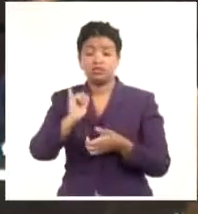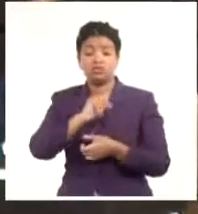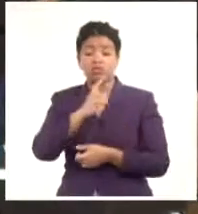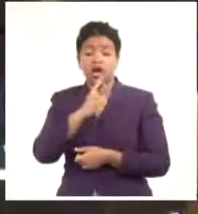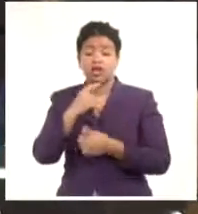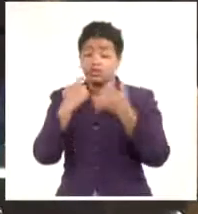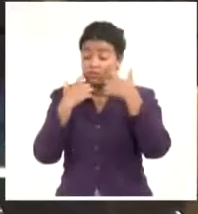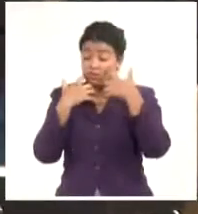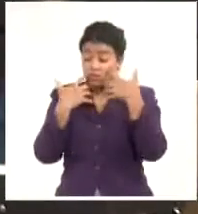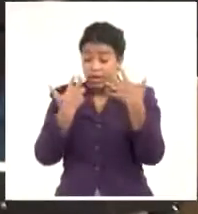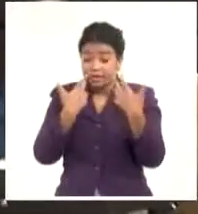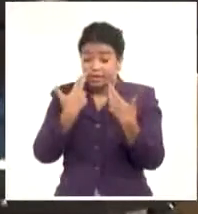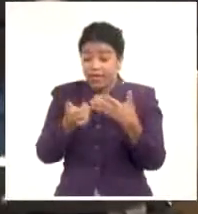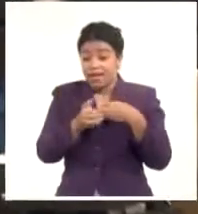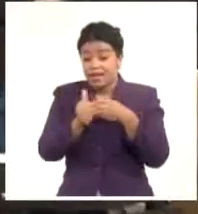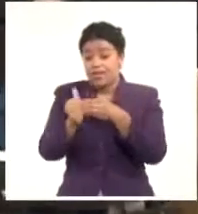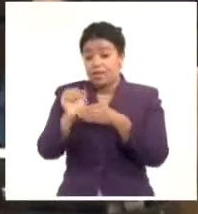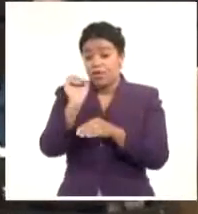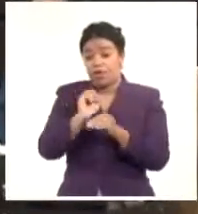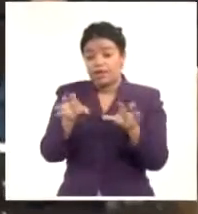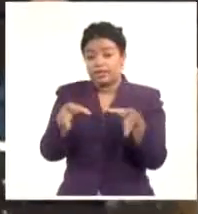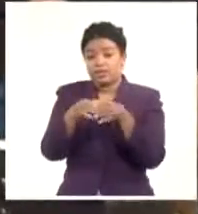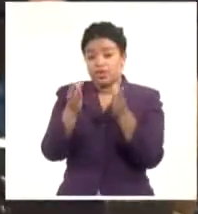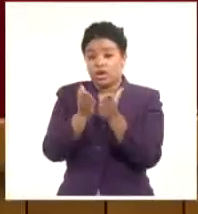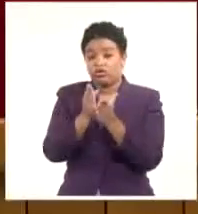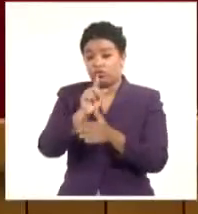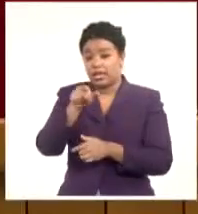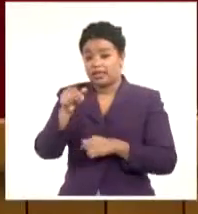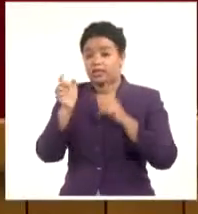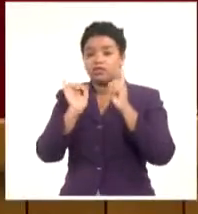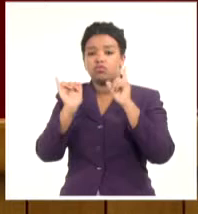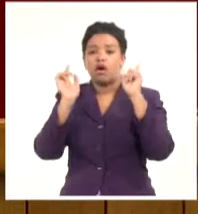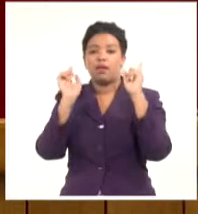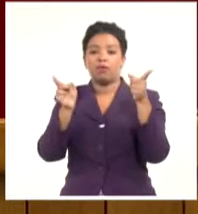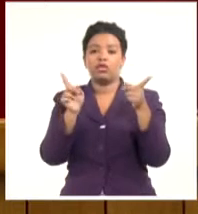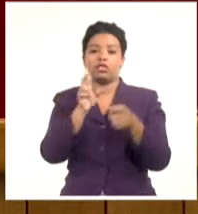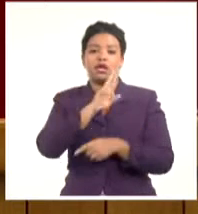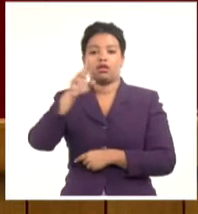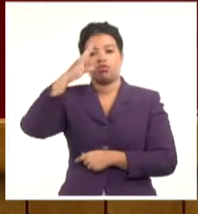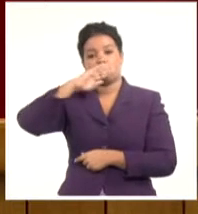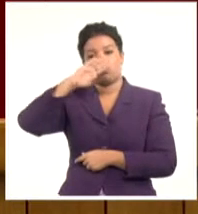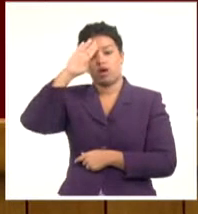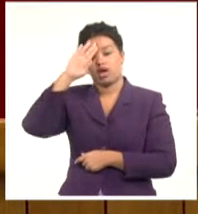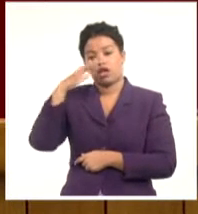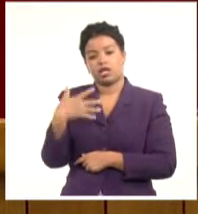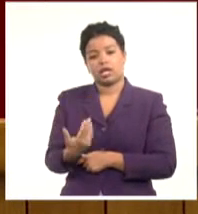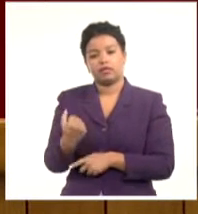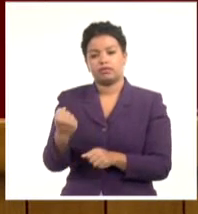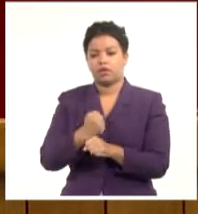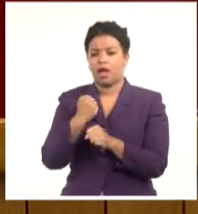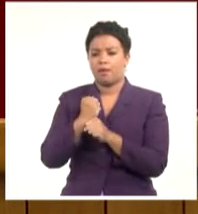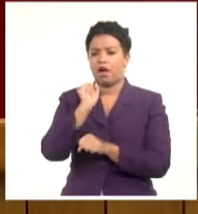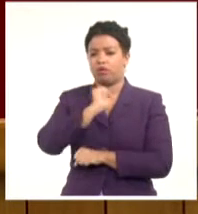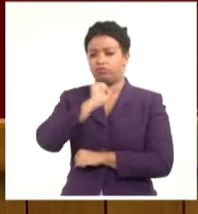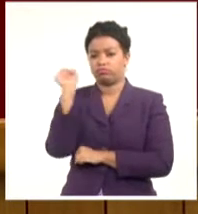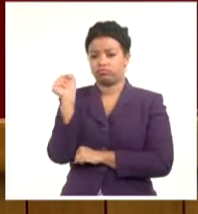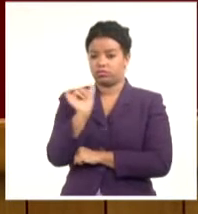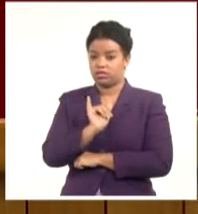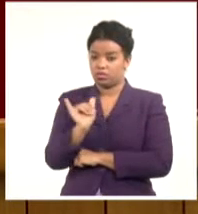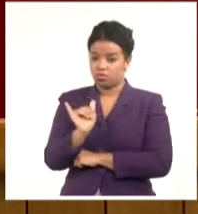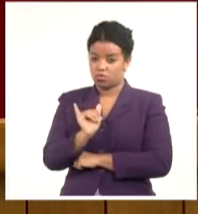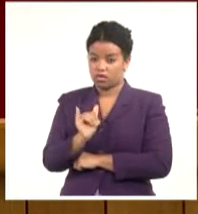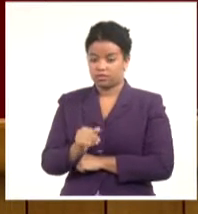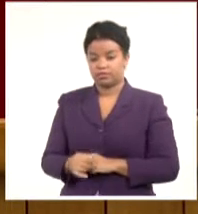del liderazgo de nuestras organizaciones estudiantiles y de la política exterior de la Revolución Cubana, su papel protagónico también en